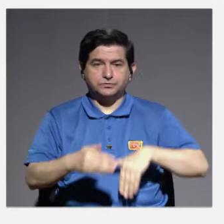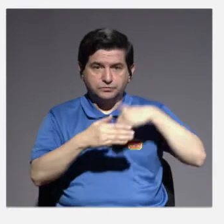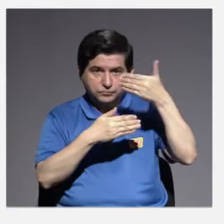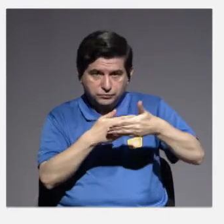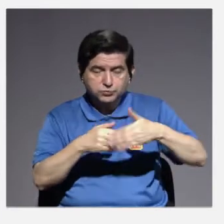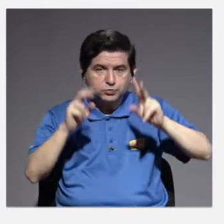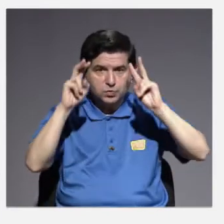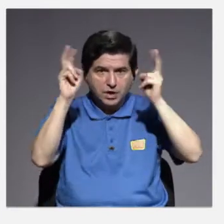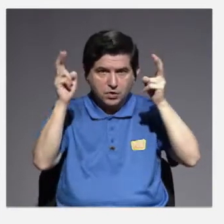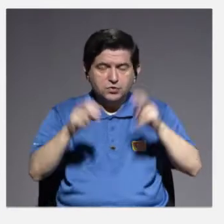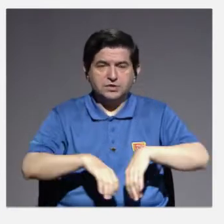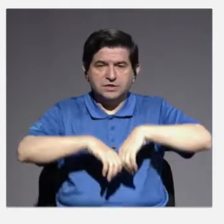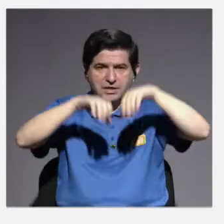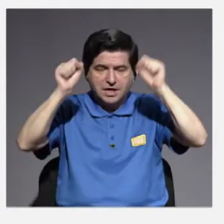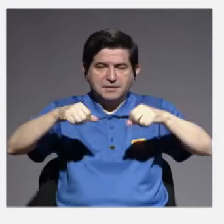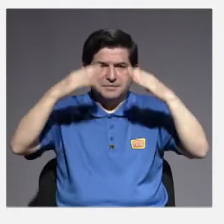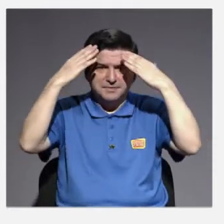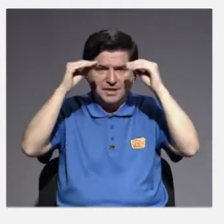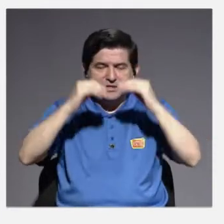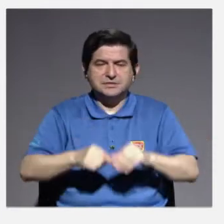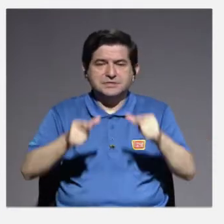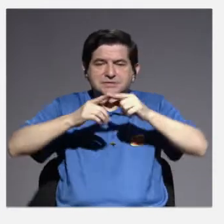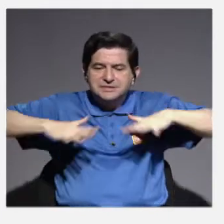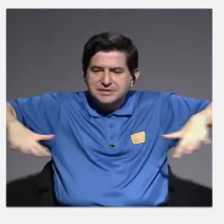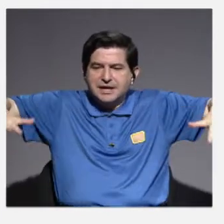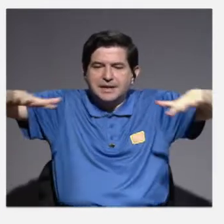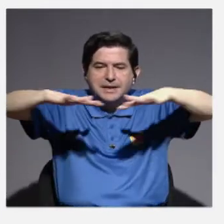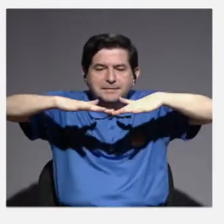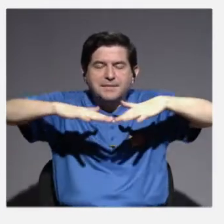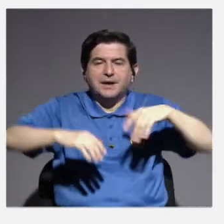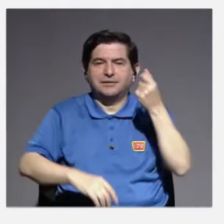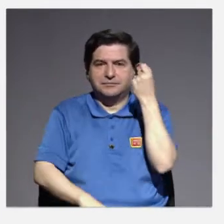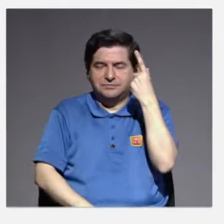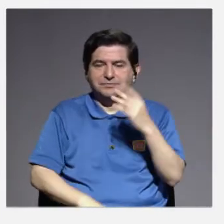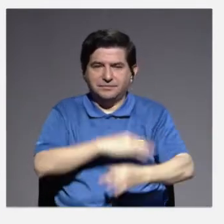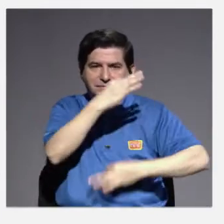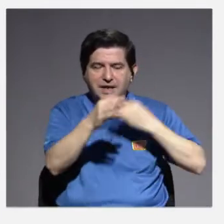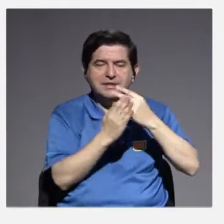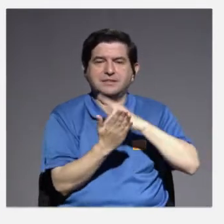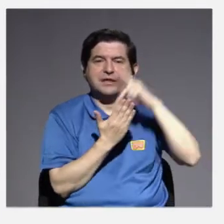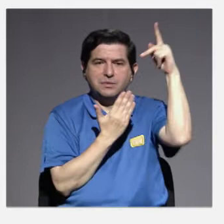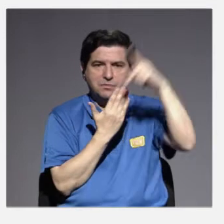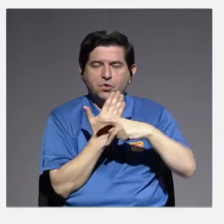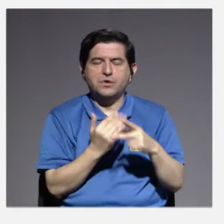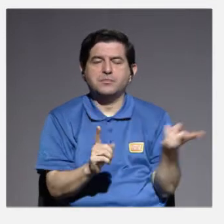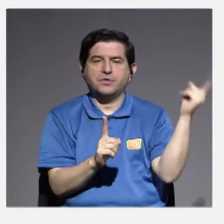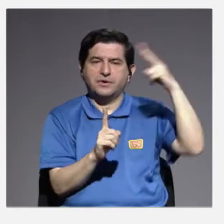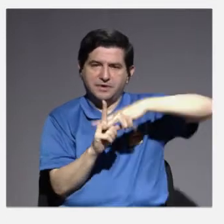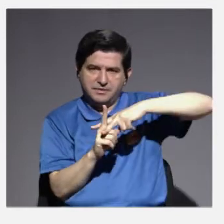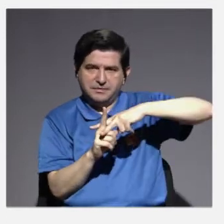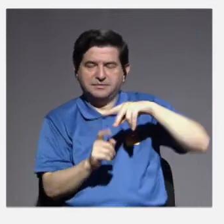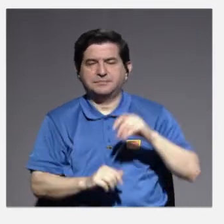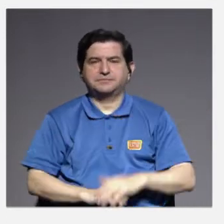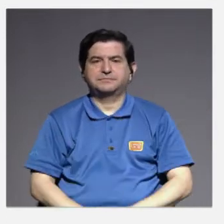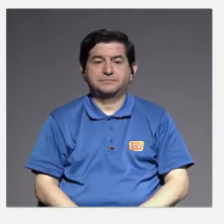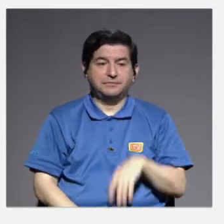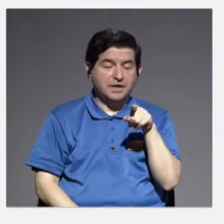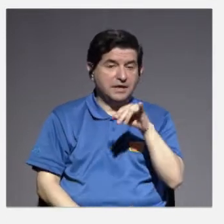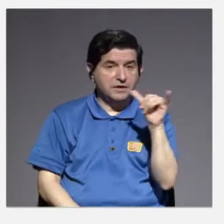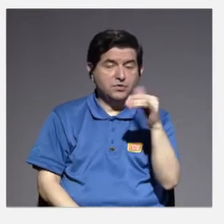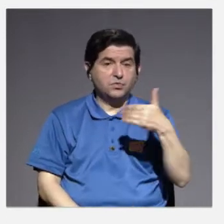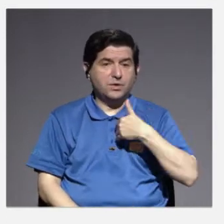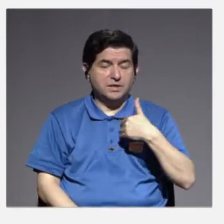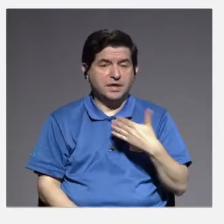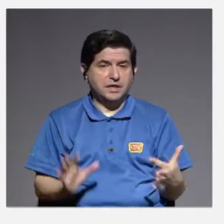abordó el tema de los sistemas de información geográfica, entendiendo también el tipo de software que estaba implementado, si estos también